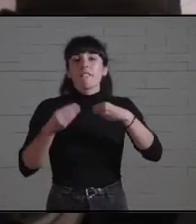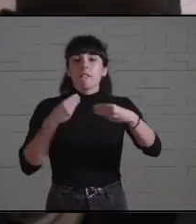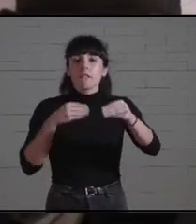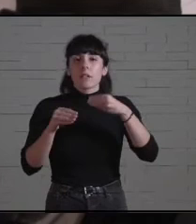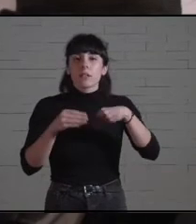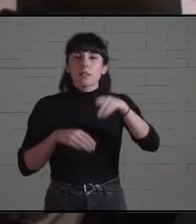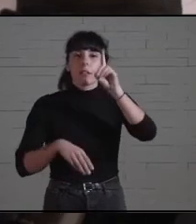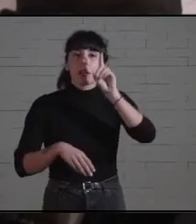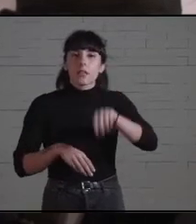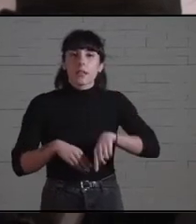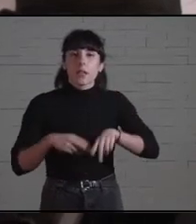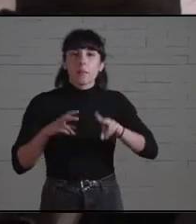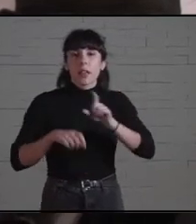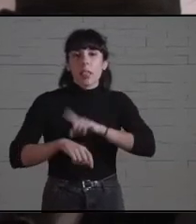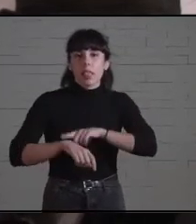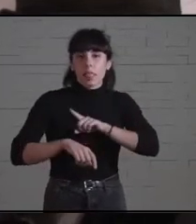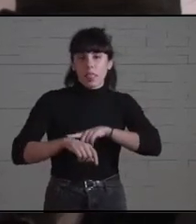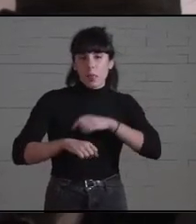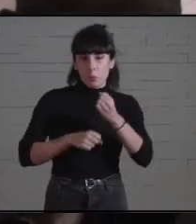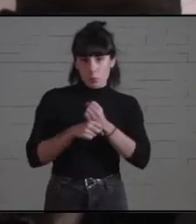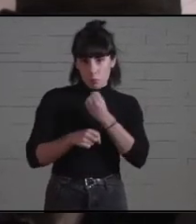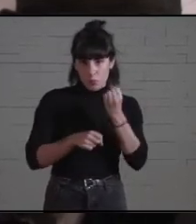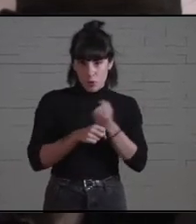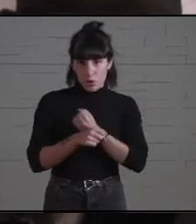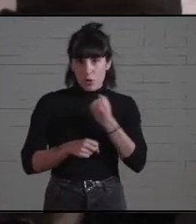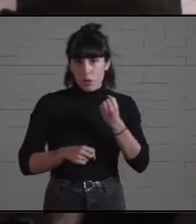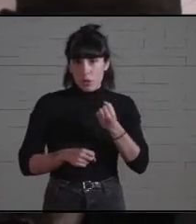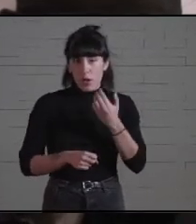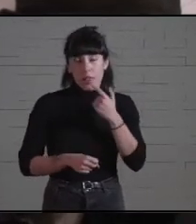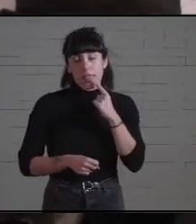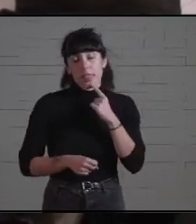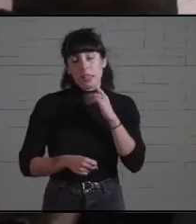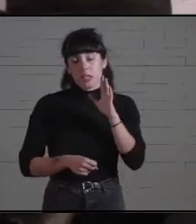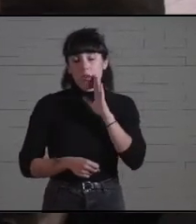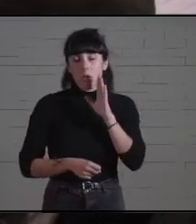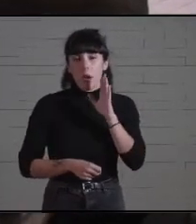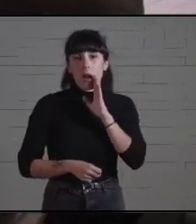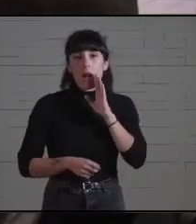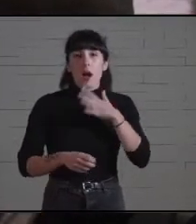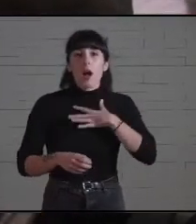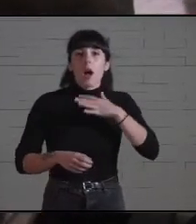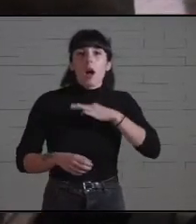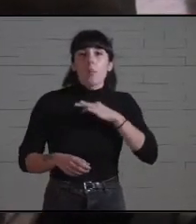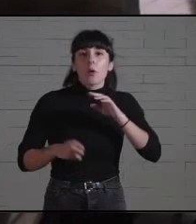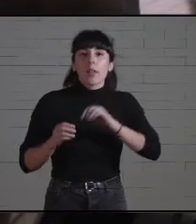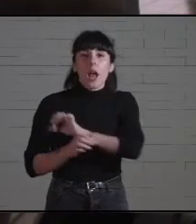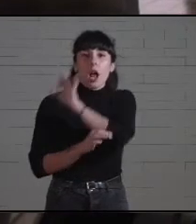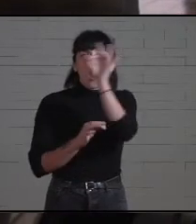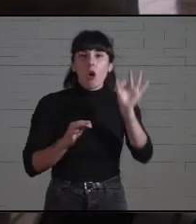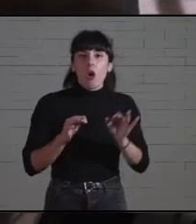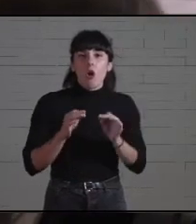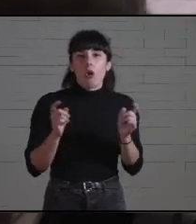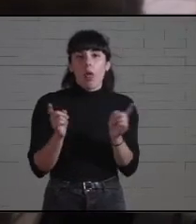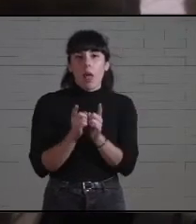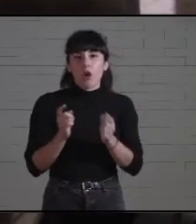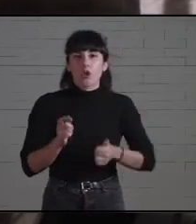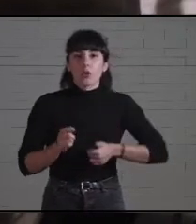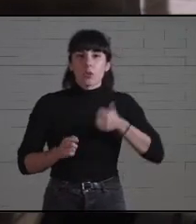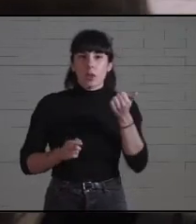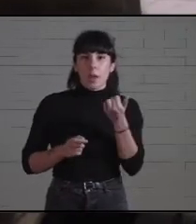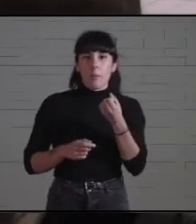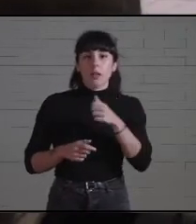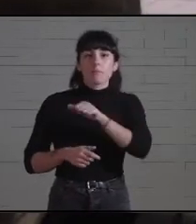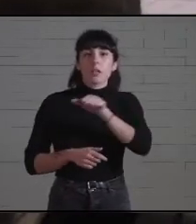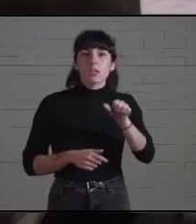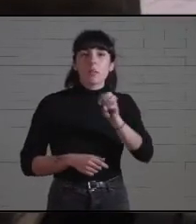flexibilizar y racionalizar el tiempo de trabajo, ya lo he dicho antes, con una jornada más corta, una semana laboral de 35